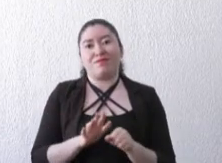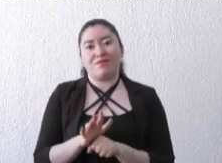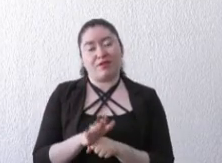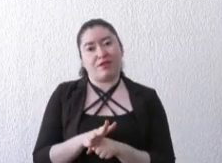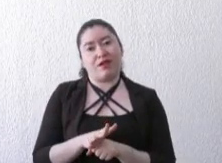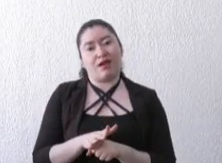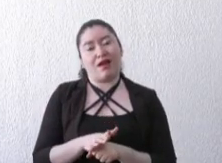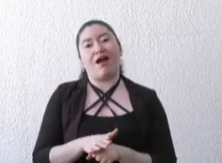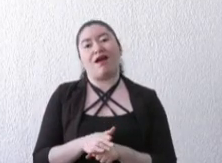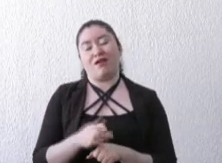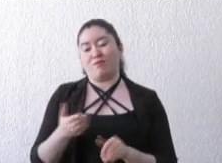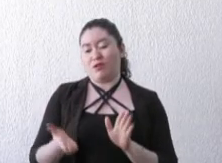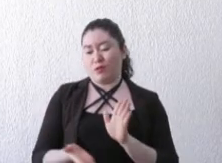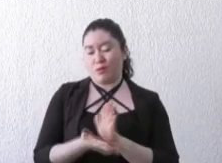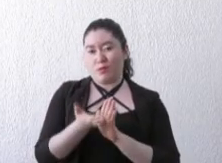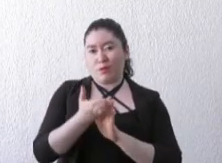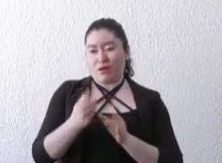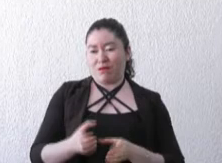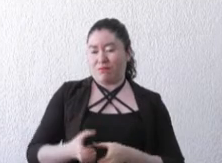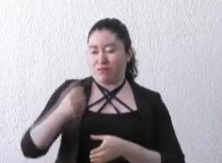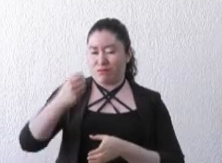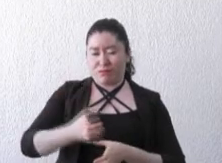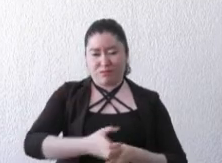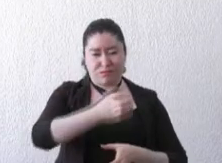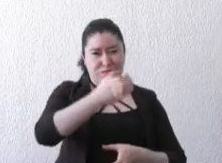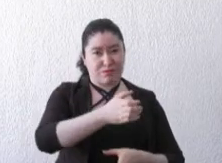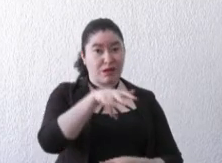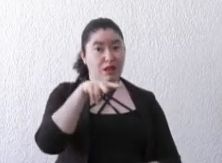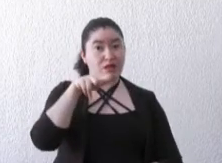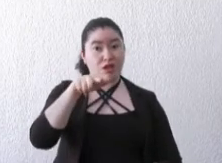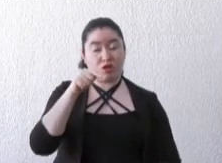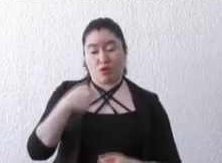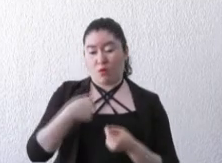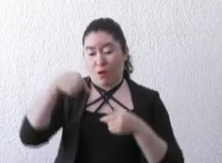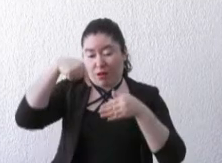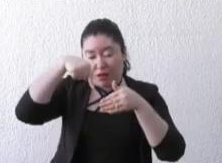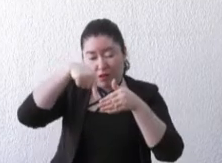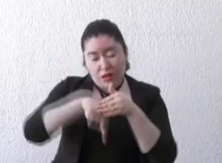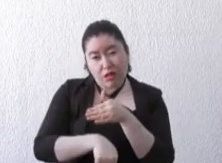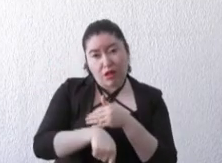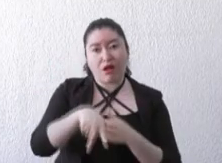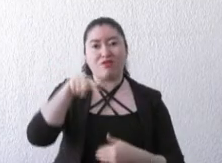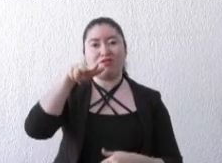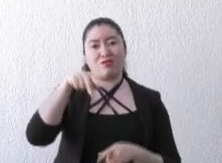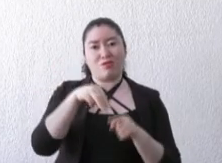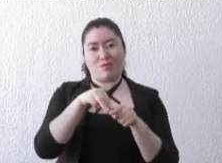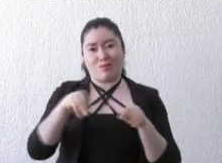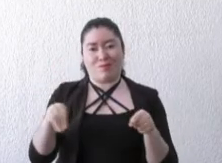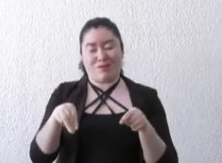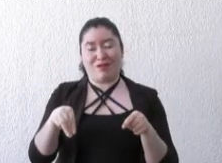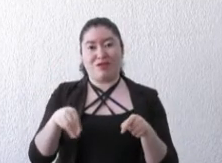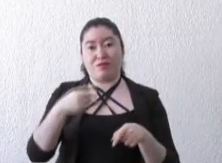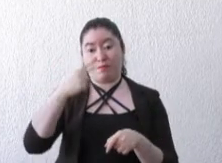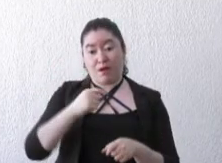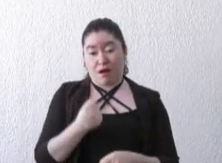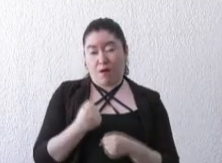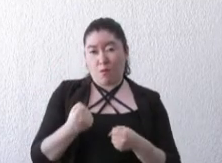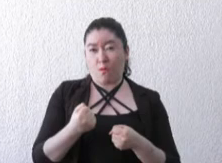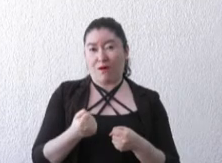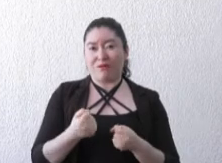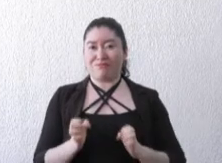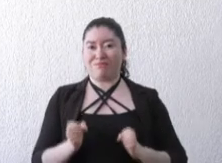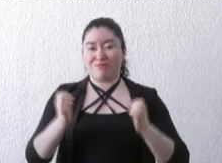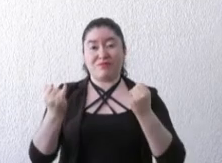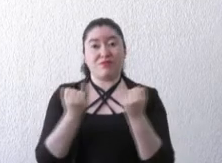construcción de 18 pilas a 18 metros de profundidad para recimentar el edificio y el reforzamiento de una buena parte